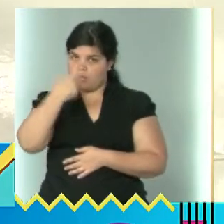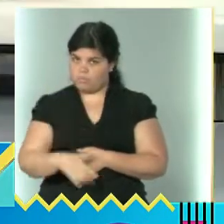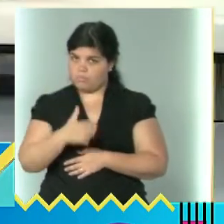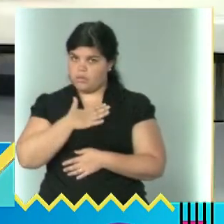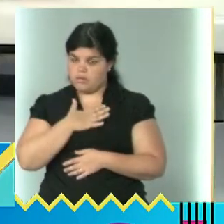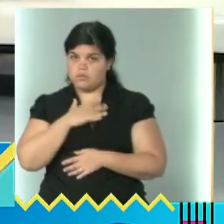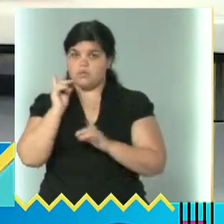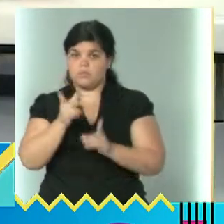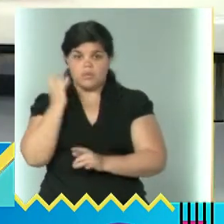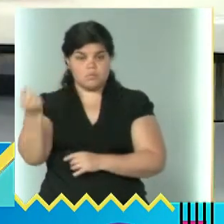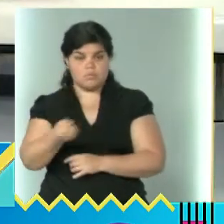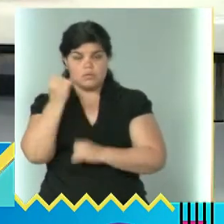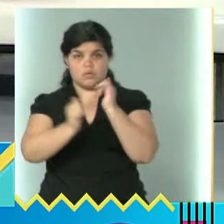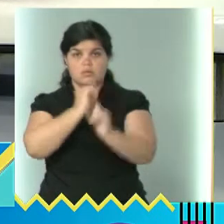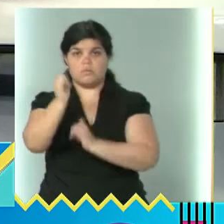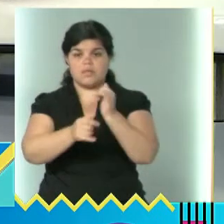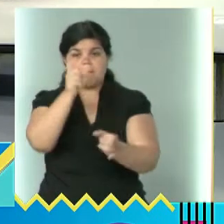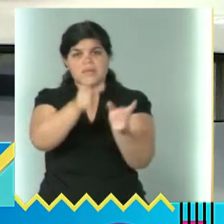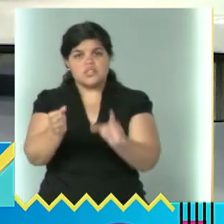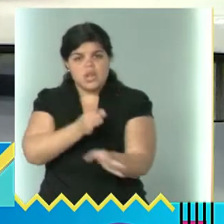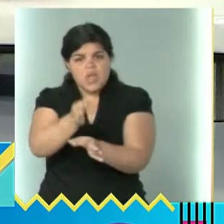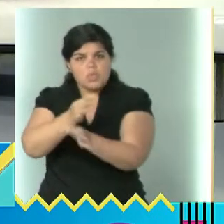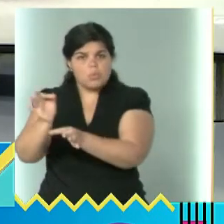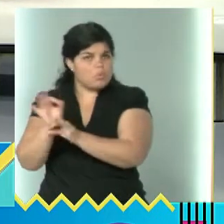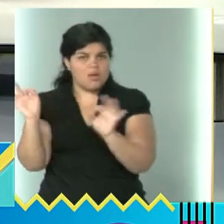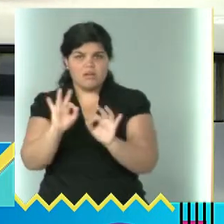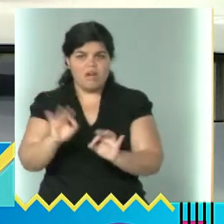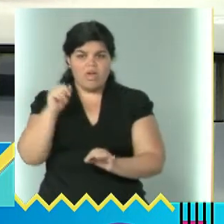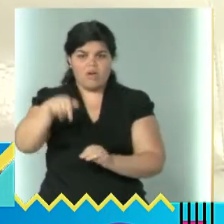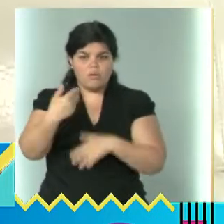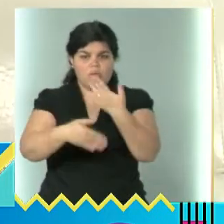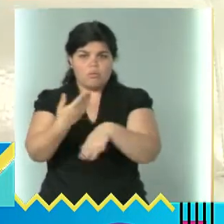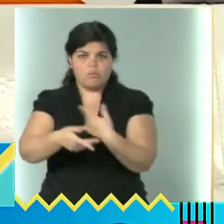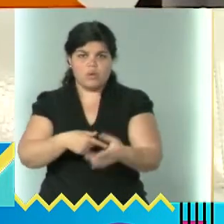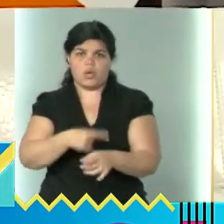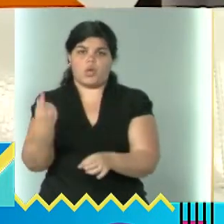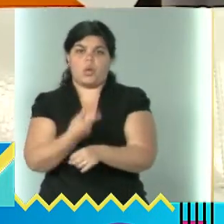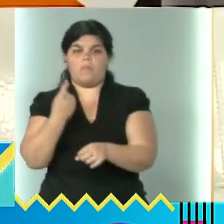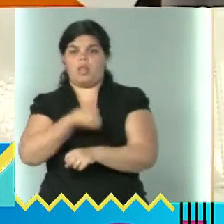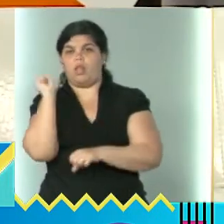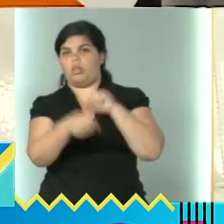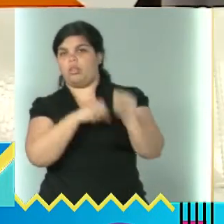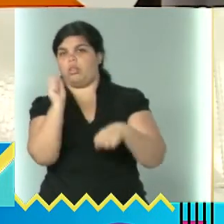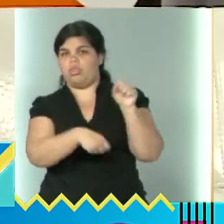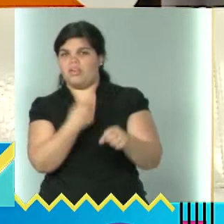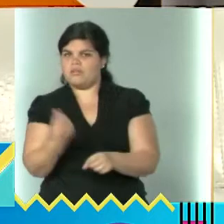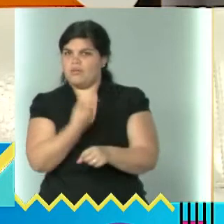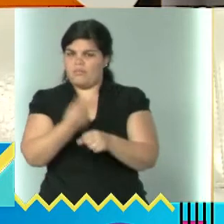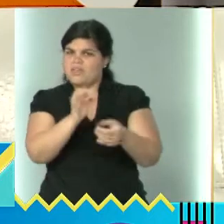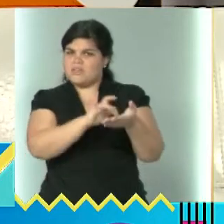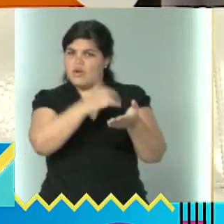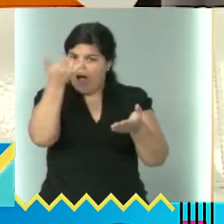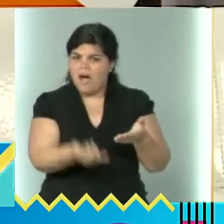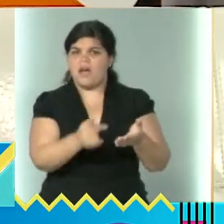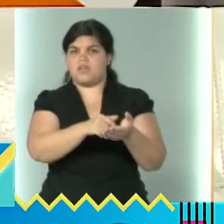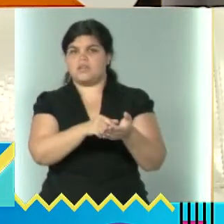importante, el hecho de que no se educa a la gente sobre estas cosas de las que ya uno no puede hacer la vista gorda y decir no existe el celular o no existen las redes